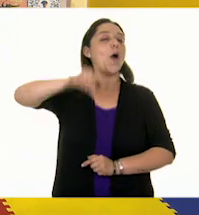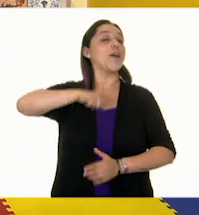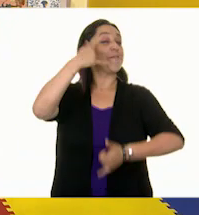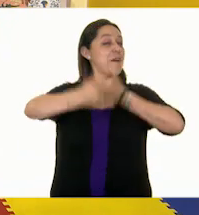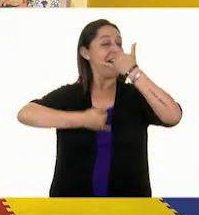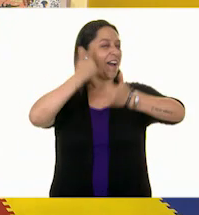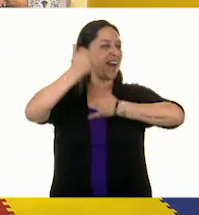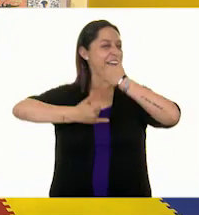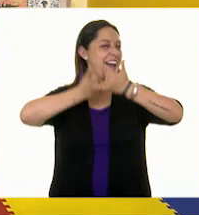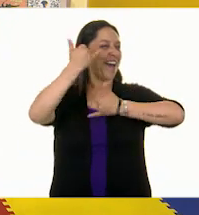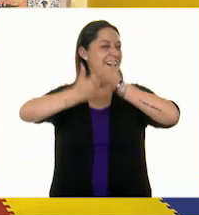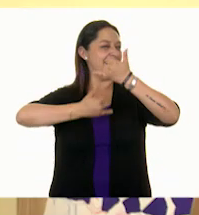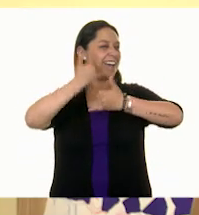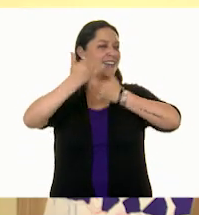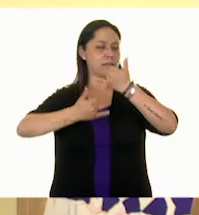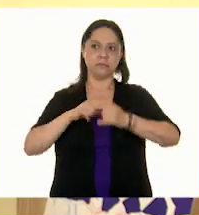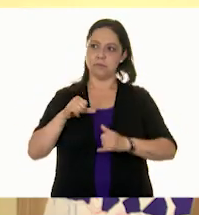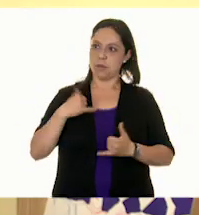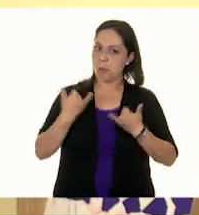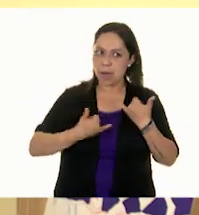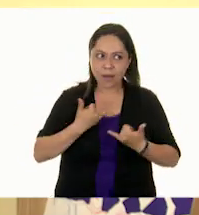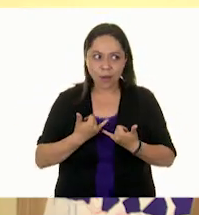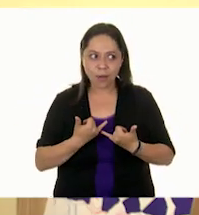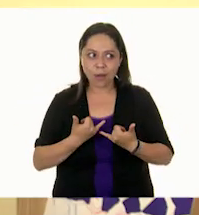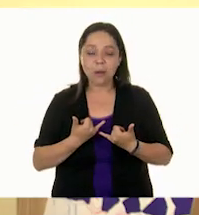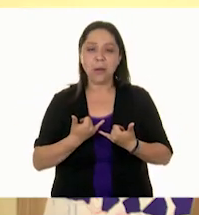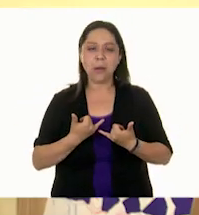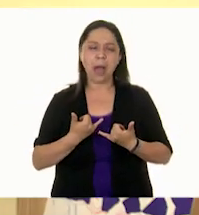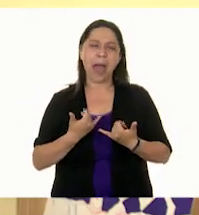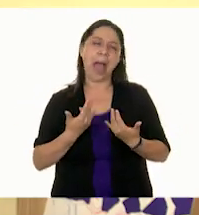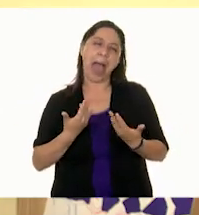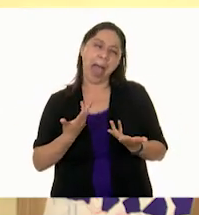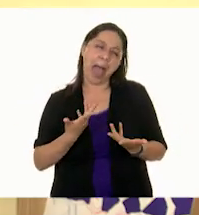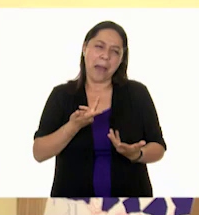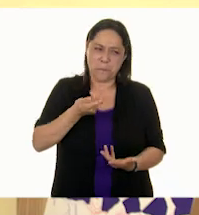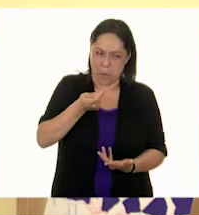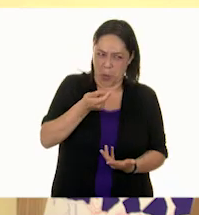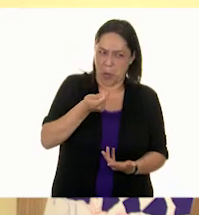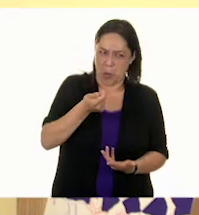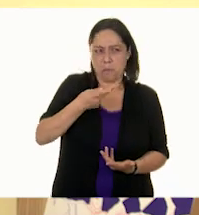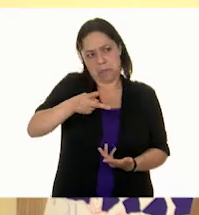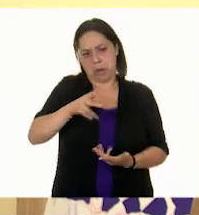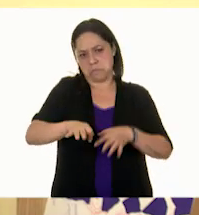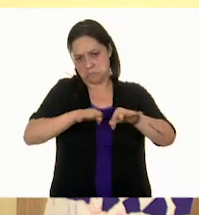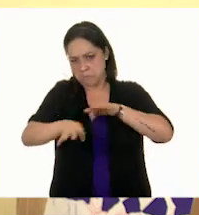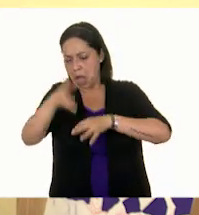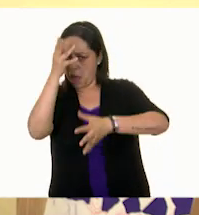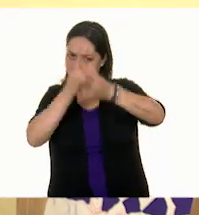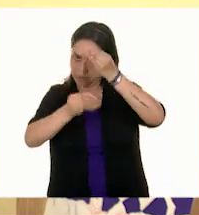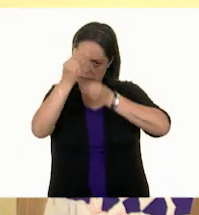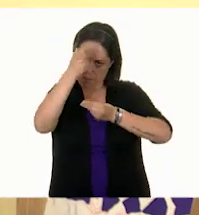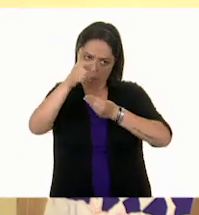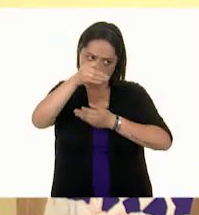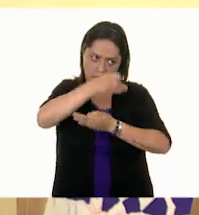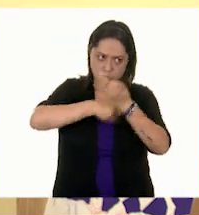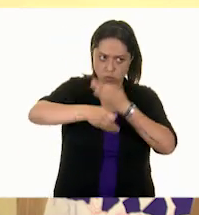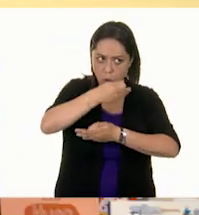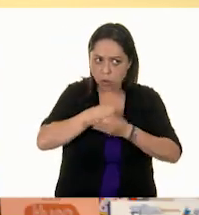juego! ¿De juego? Bueno, tal vez un poco, pero también de trabajo y aprendizaje para todas y todos,